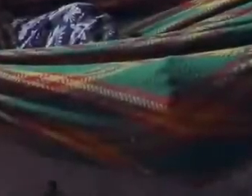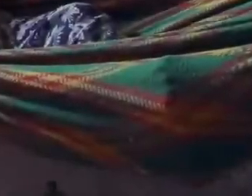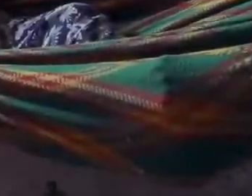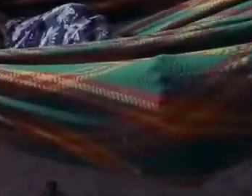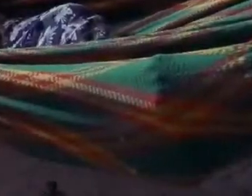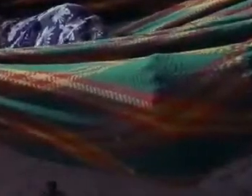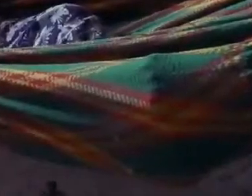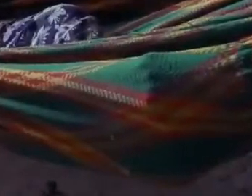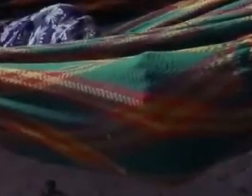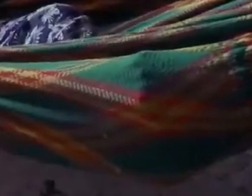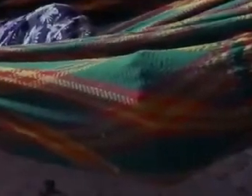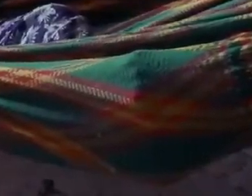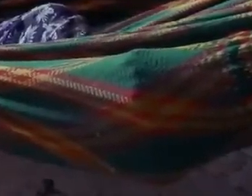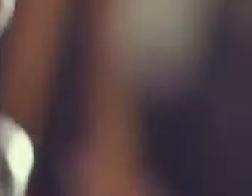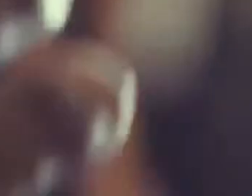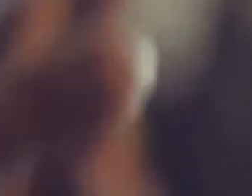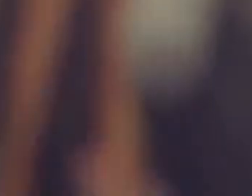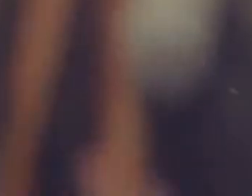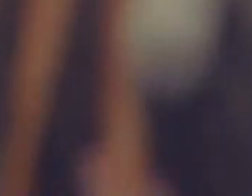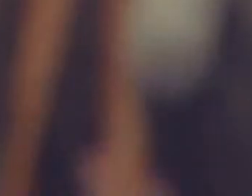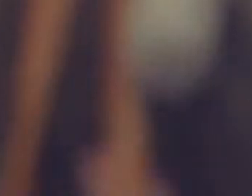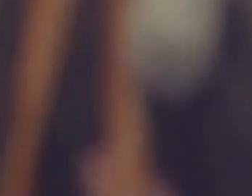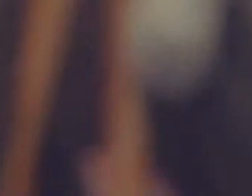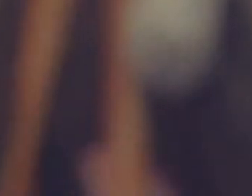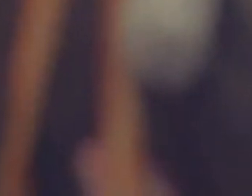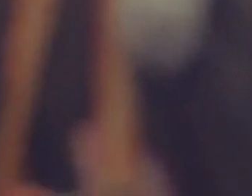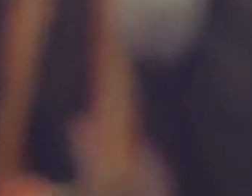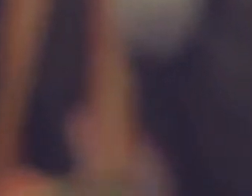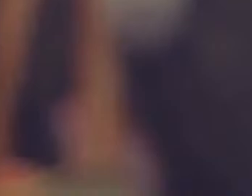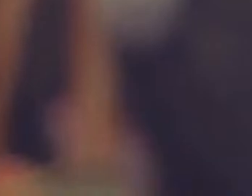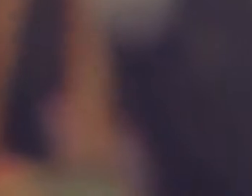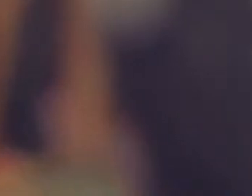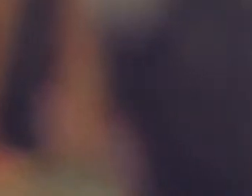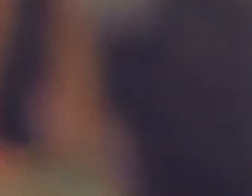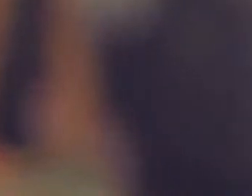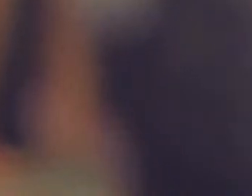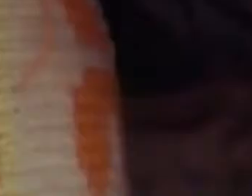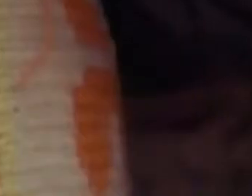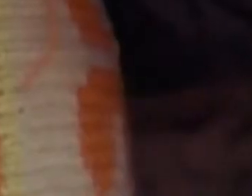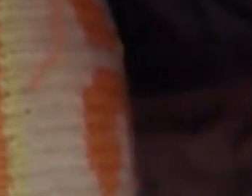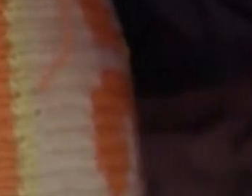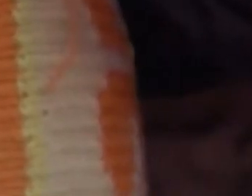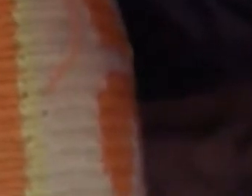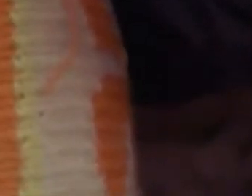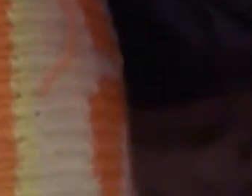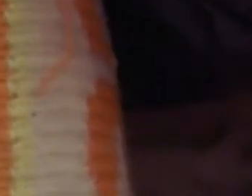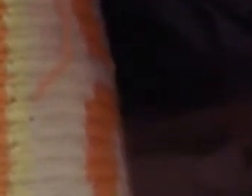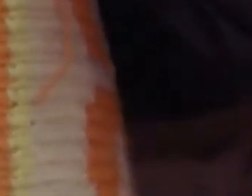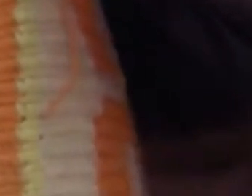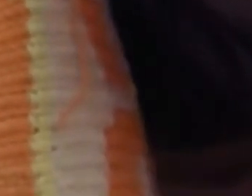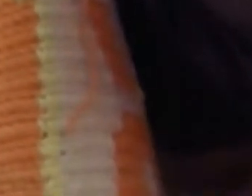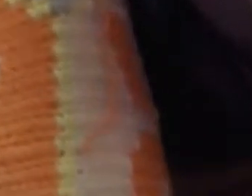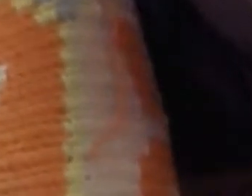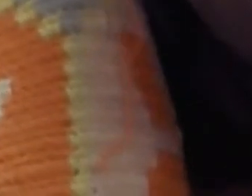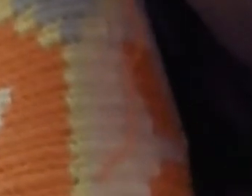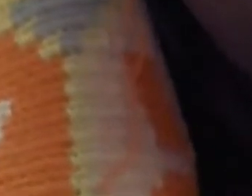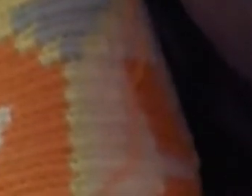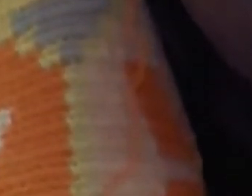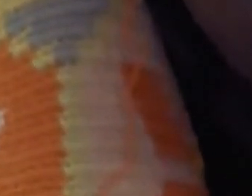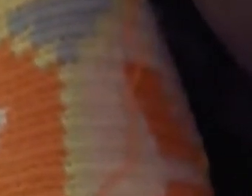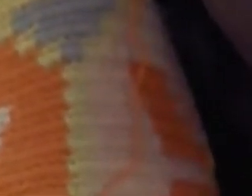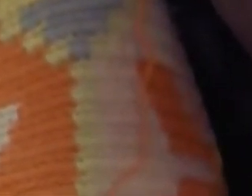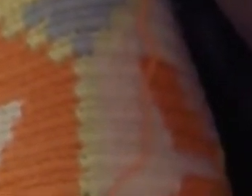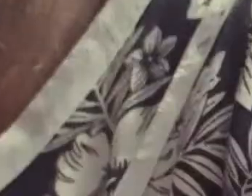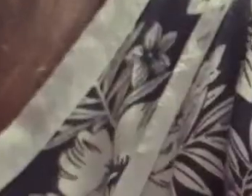Ellos no creen mucho, desconfían de la terapéutica occidental. Es por eso que siempre acuden a